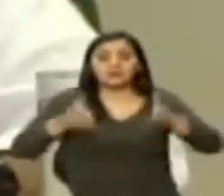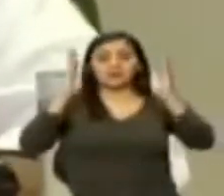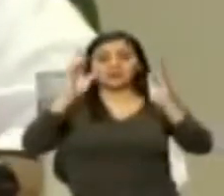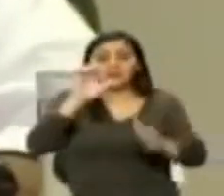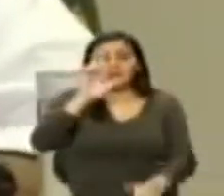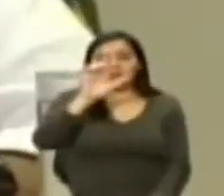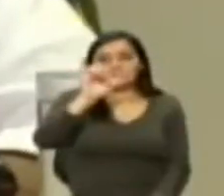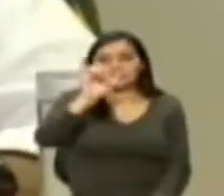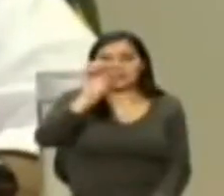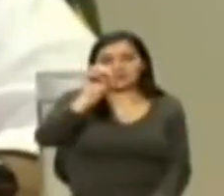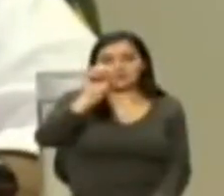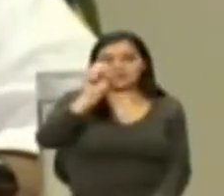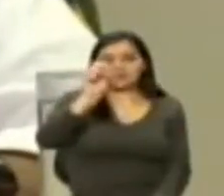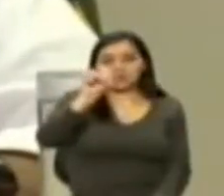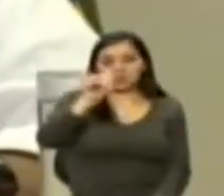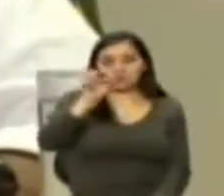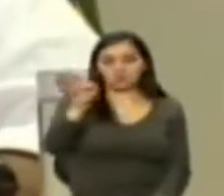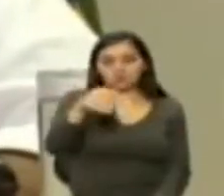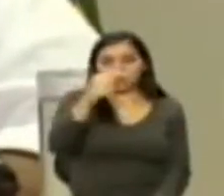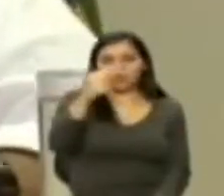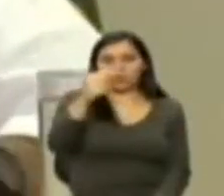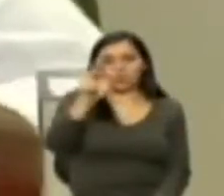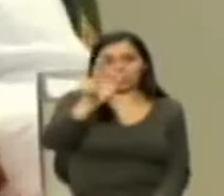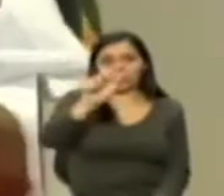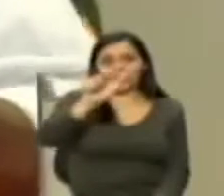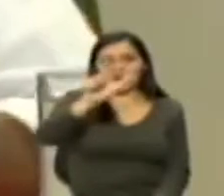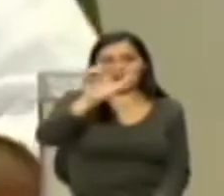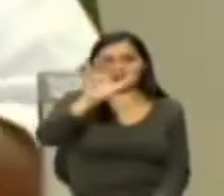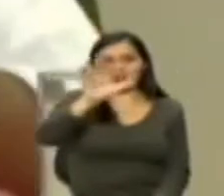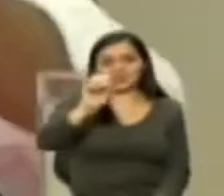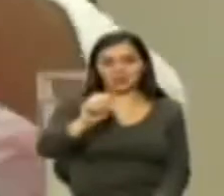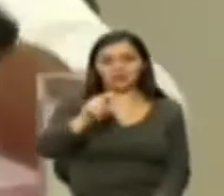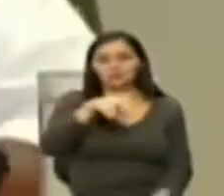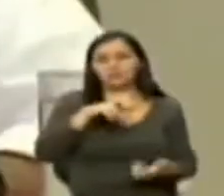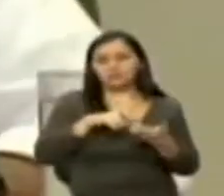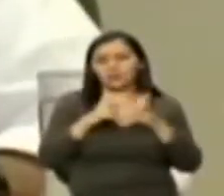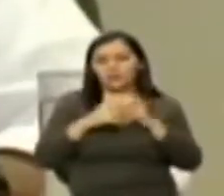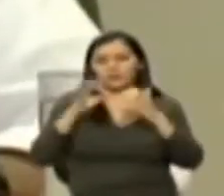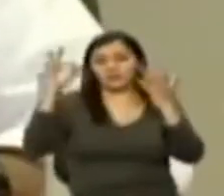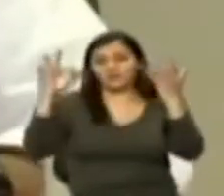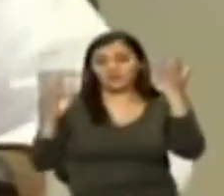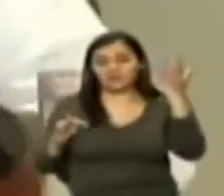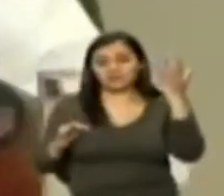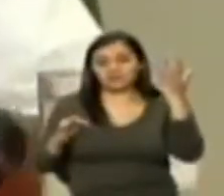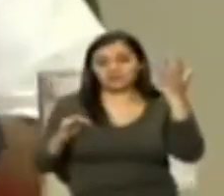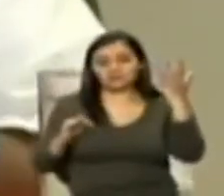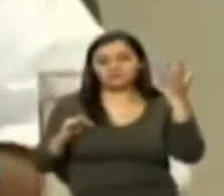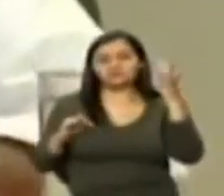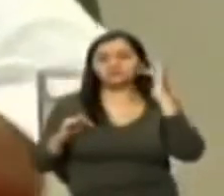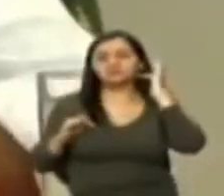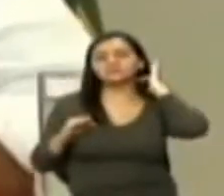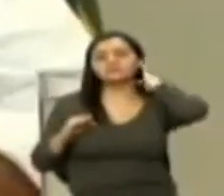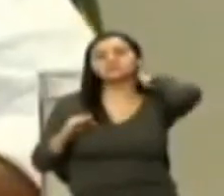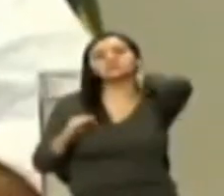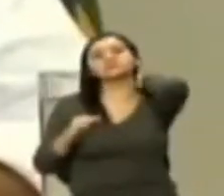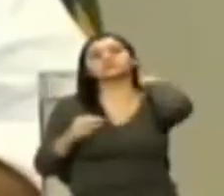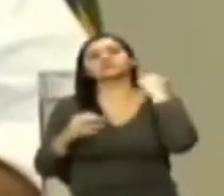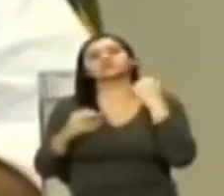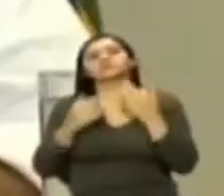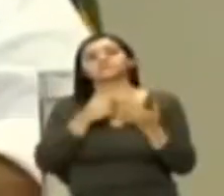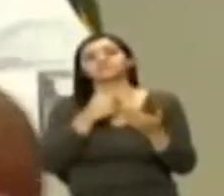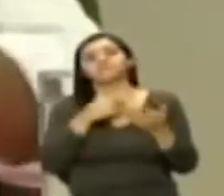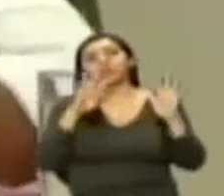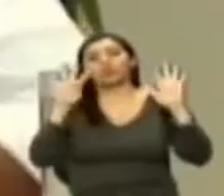Limón-Gualaceo, pese a que tenemos problemas financieros, por obvias razones, ¿no? Caída del precio del petróleo, estamos buscando financiamiento, tenemos unas 9 vías